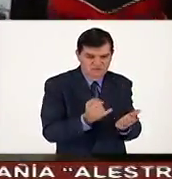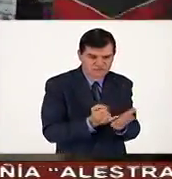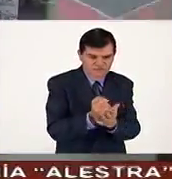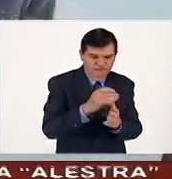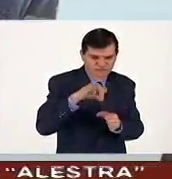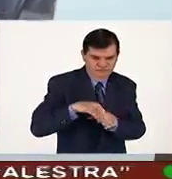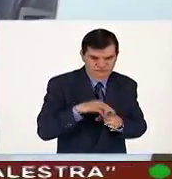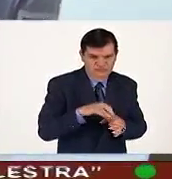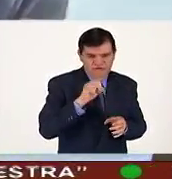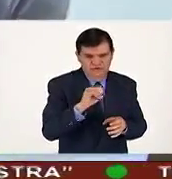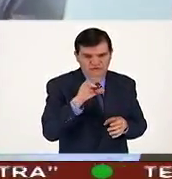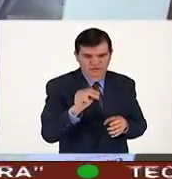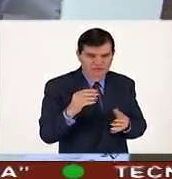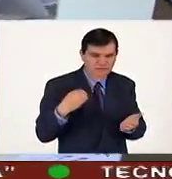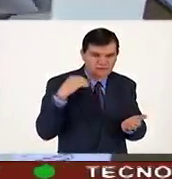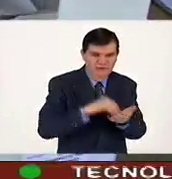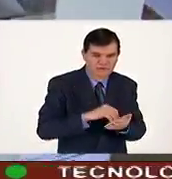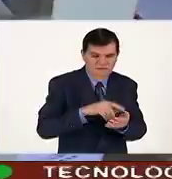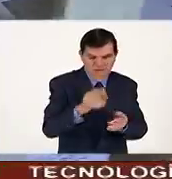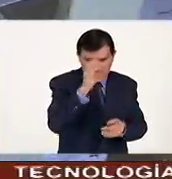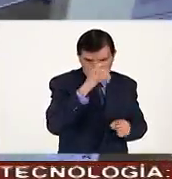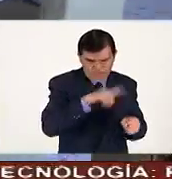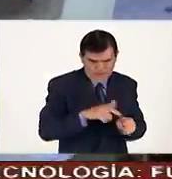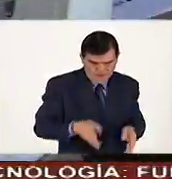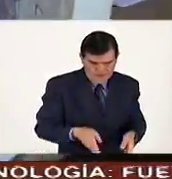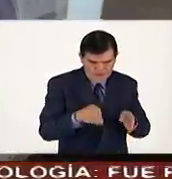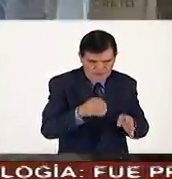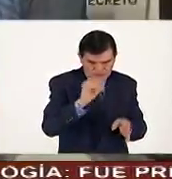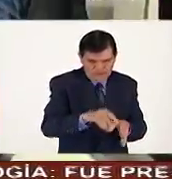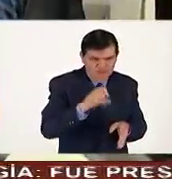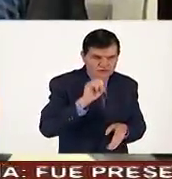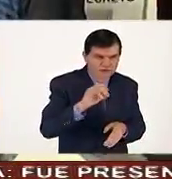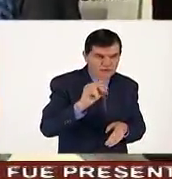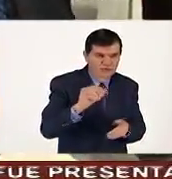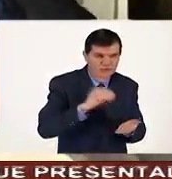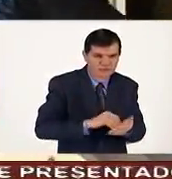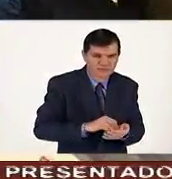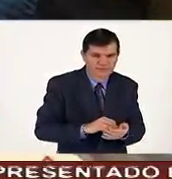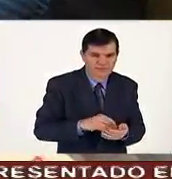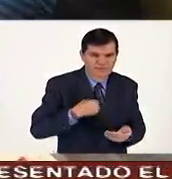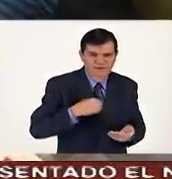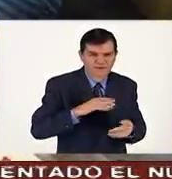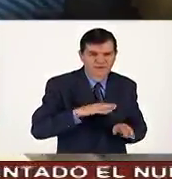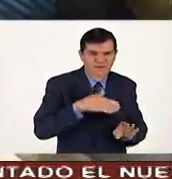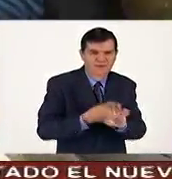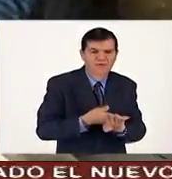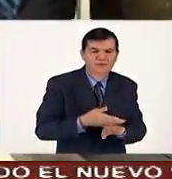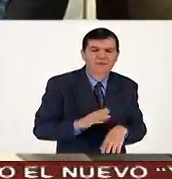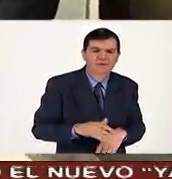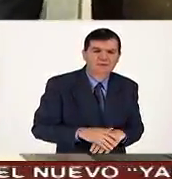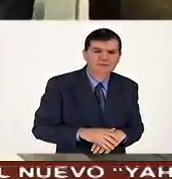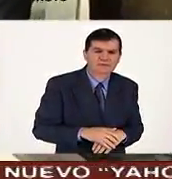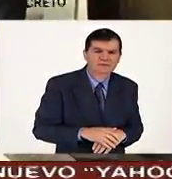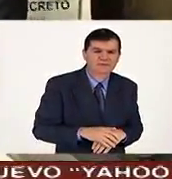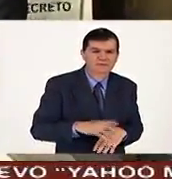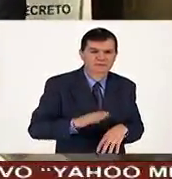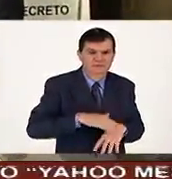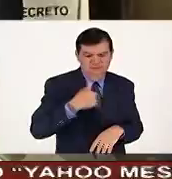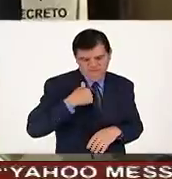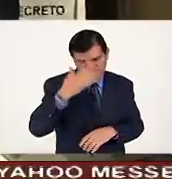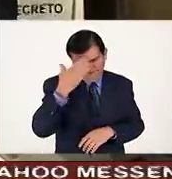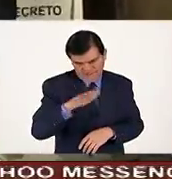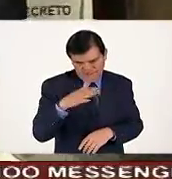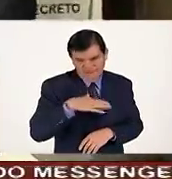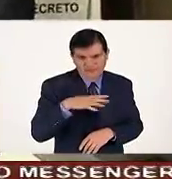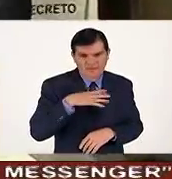con su voto si la construcción de dicho corredor se lleva a cabo o no. En contra, porque por lo que yo sé